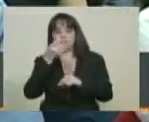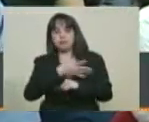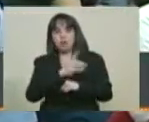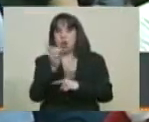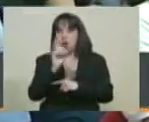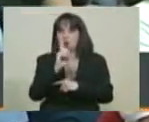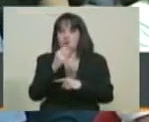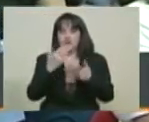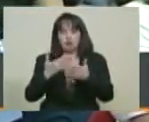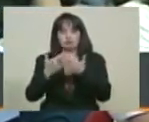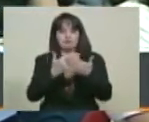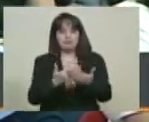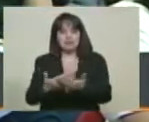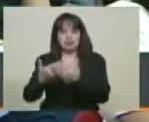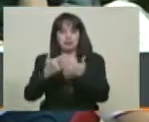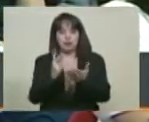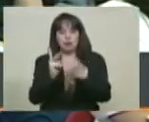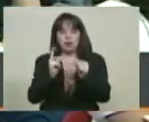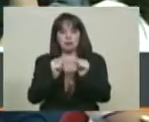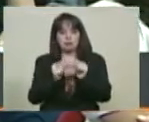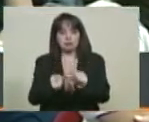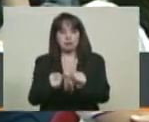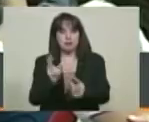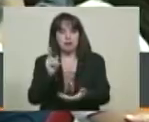¿Ah? ¿O miento?